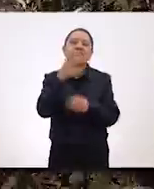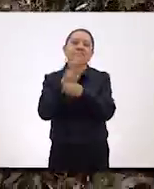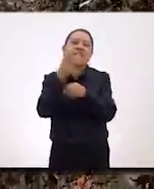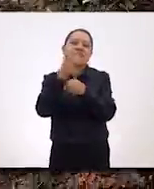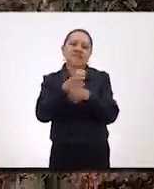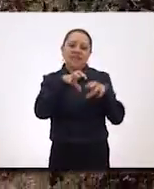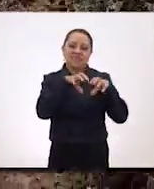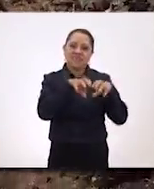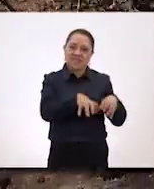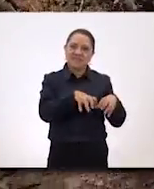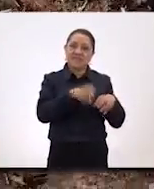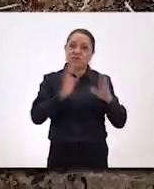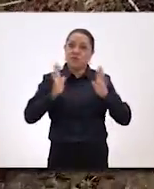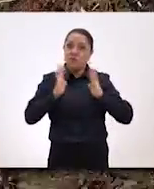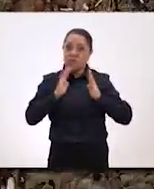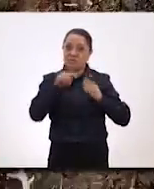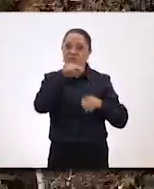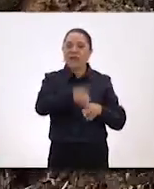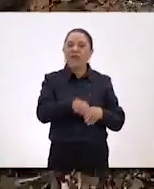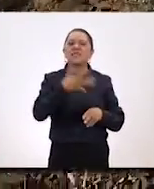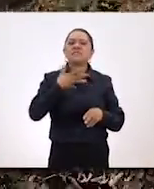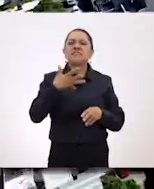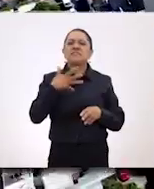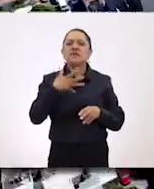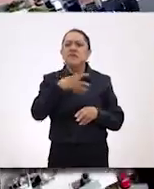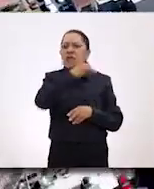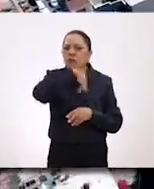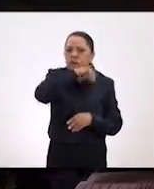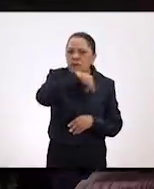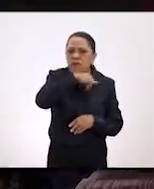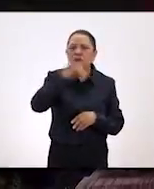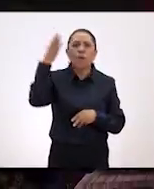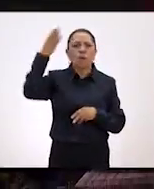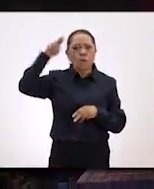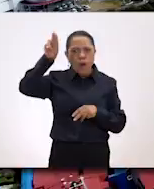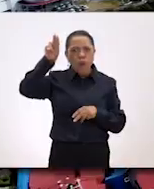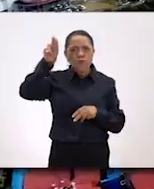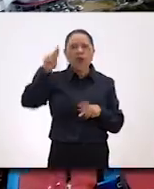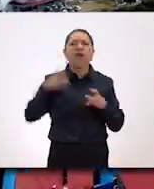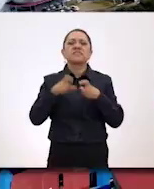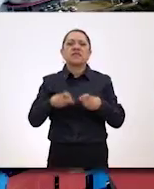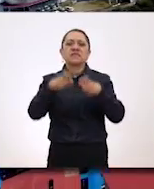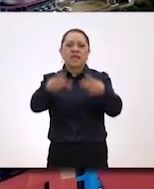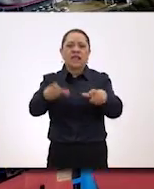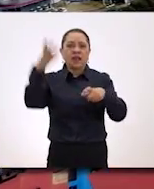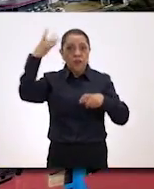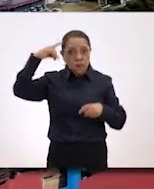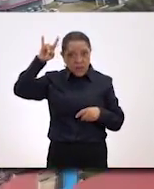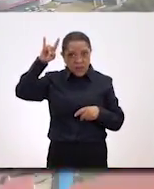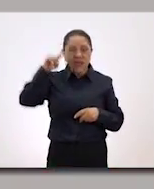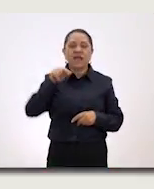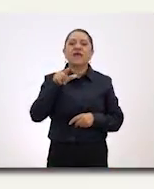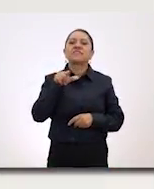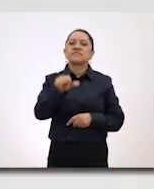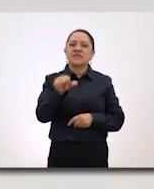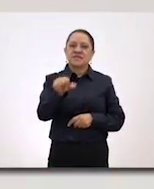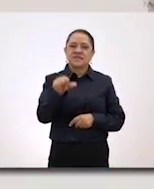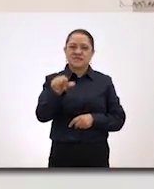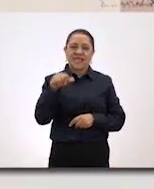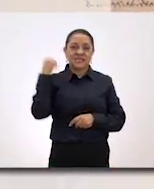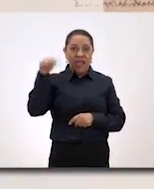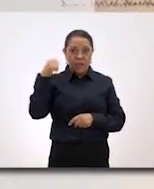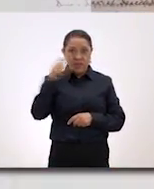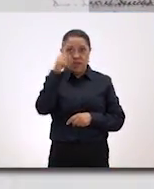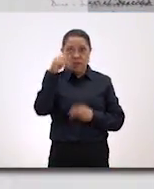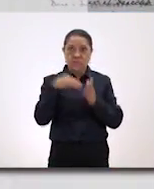era el tercer distrito militar que comprendía a Jonacatepec, Cuautla, Tetecala, Cuernavaca. El 16 de abril